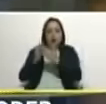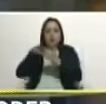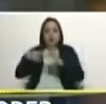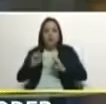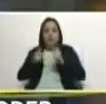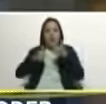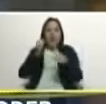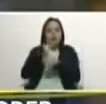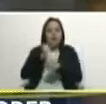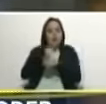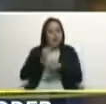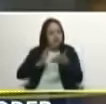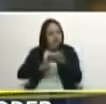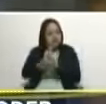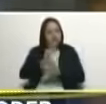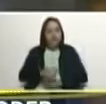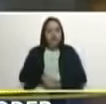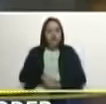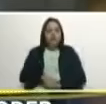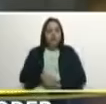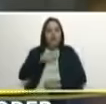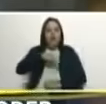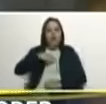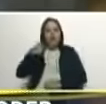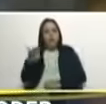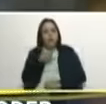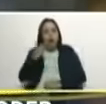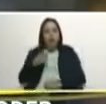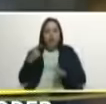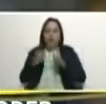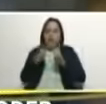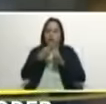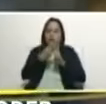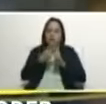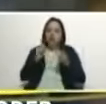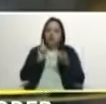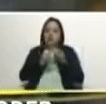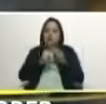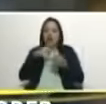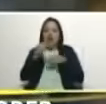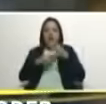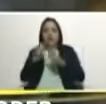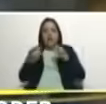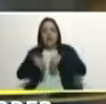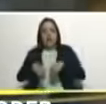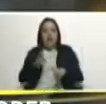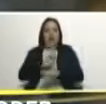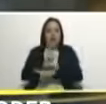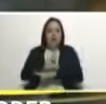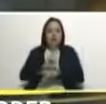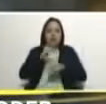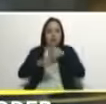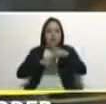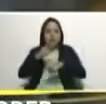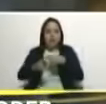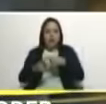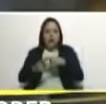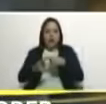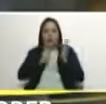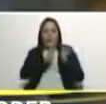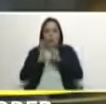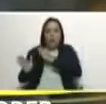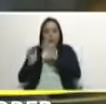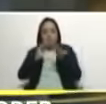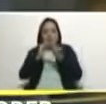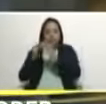funcionar cabalmente. Lo que vamos a buscar son dos cosas: hacer mucho más ágil el proceso de conformación de las